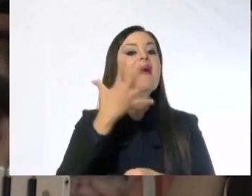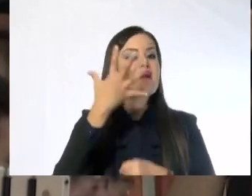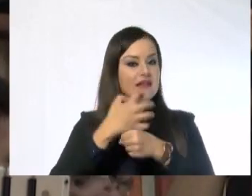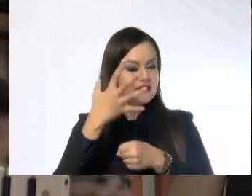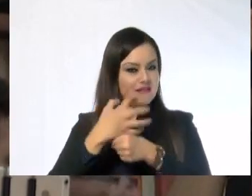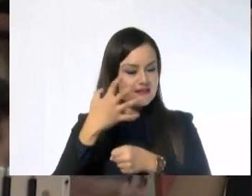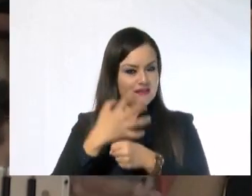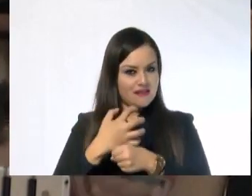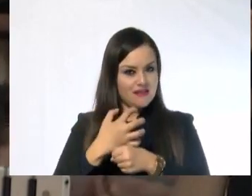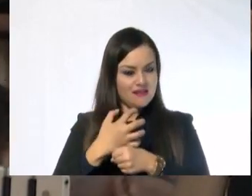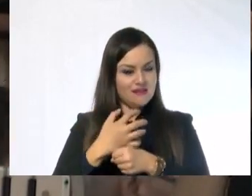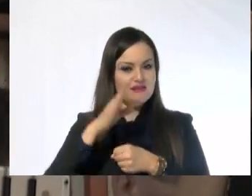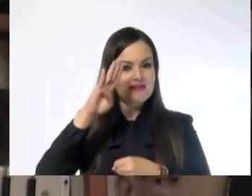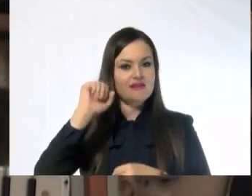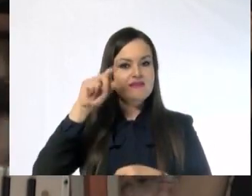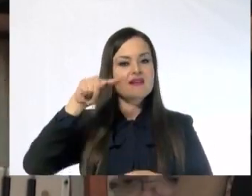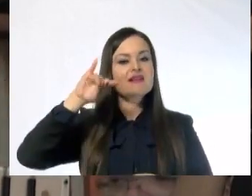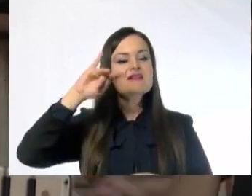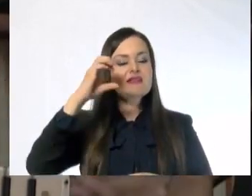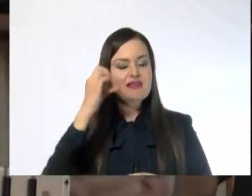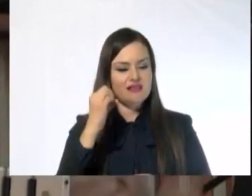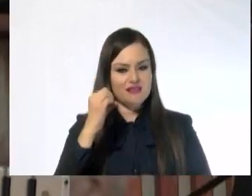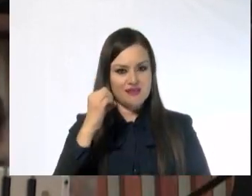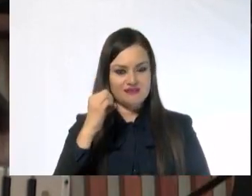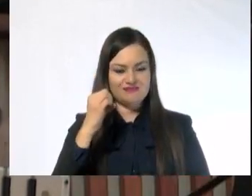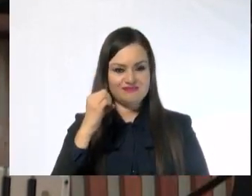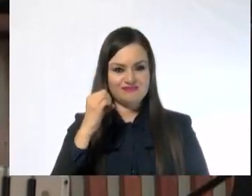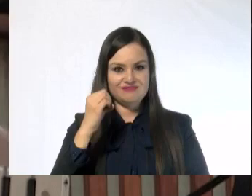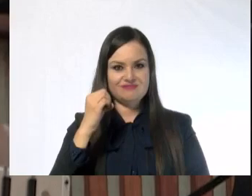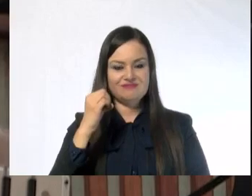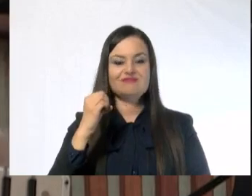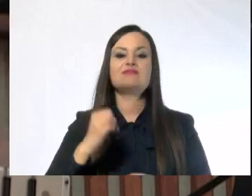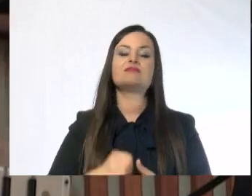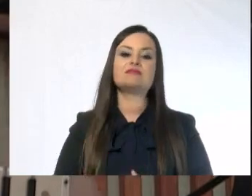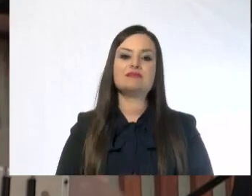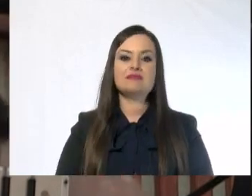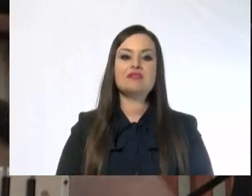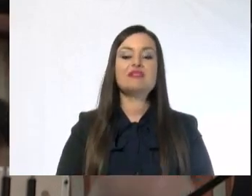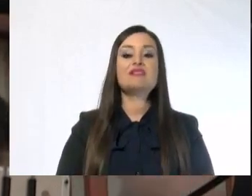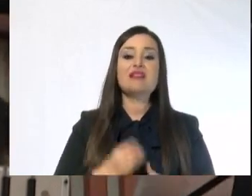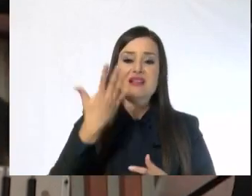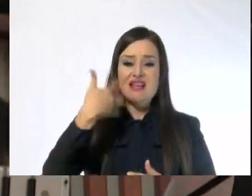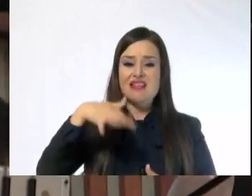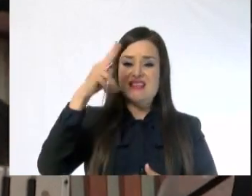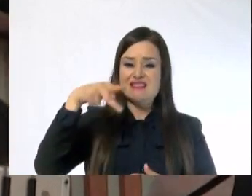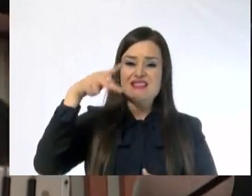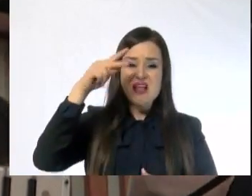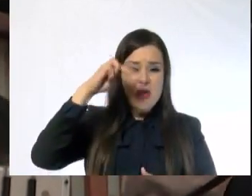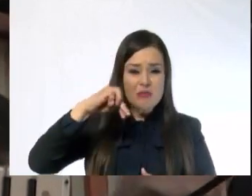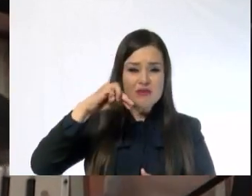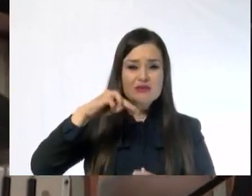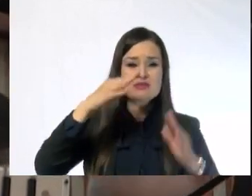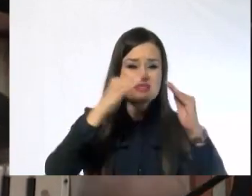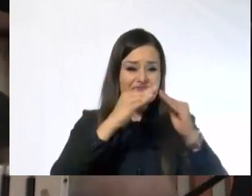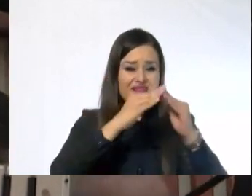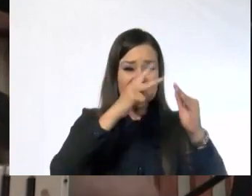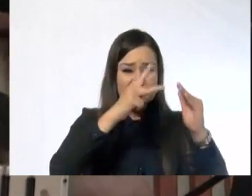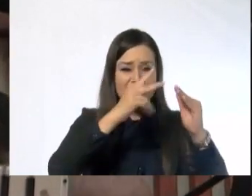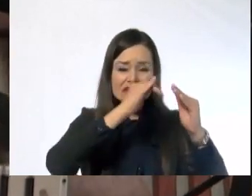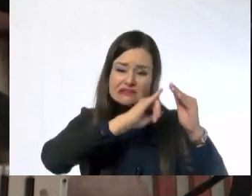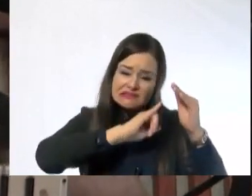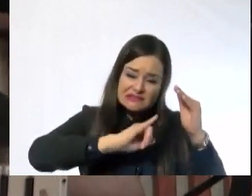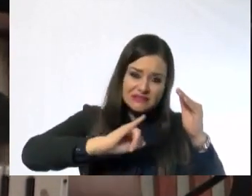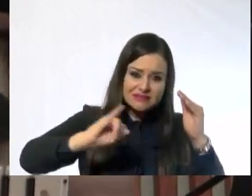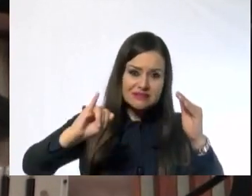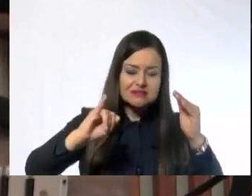benito beltrán en el poblado de lan con a diez kilómetros de su casa cada día